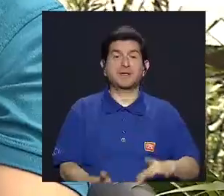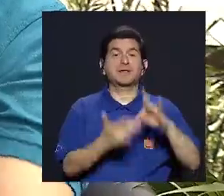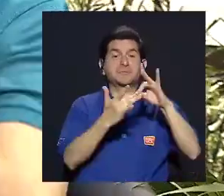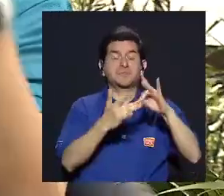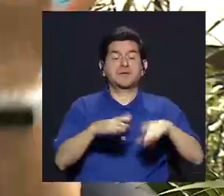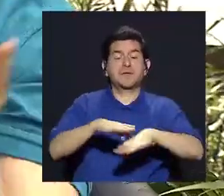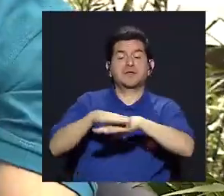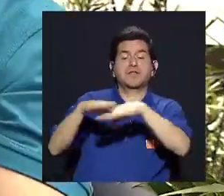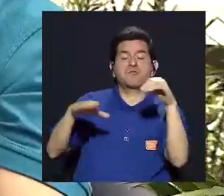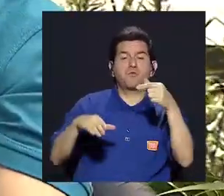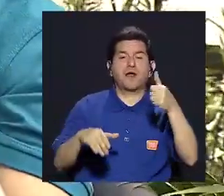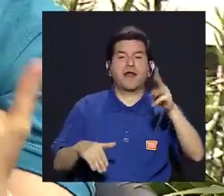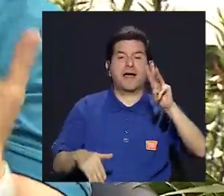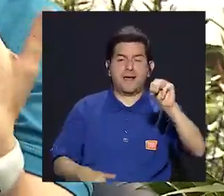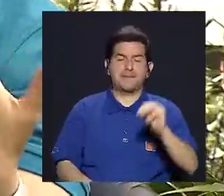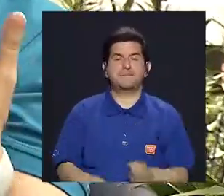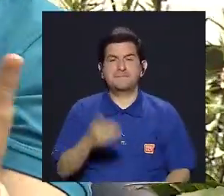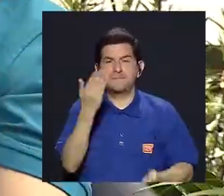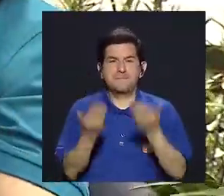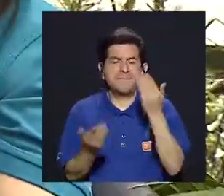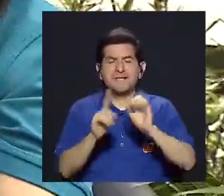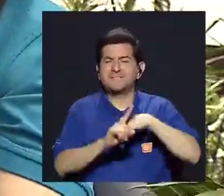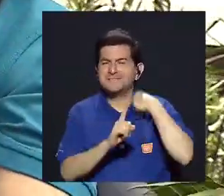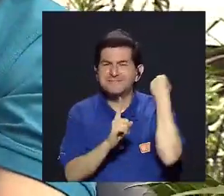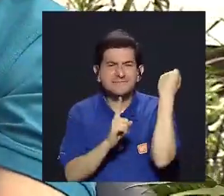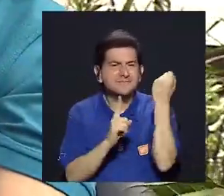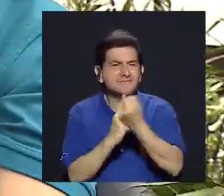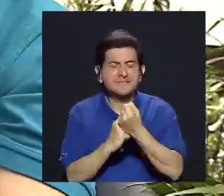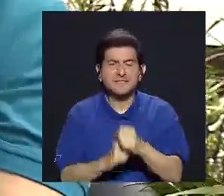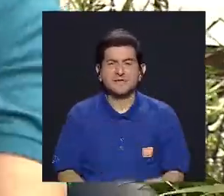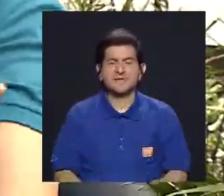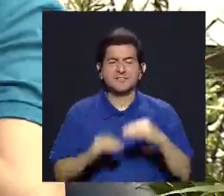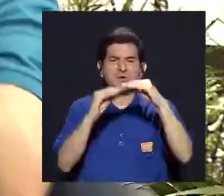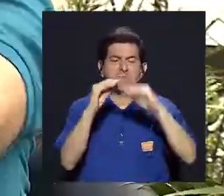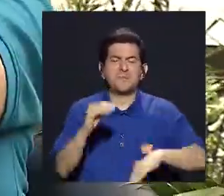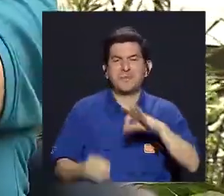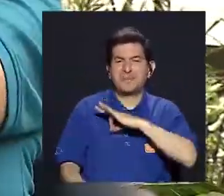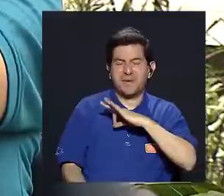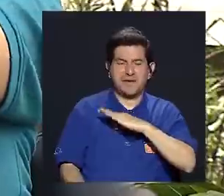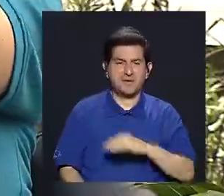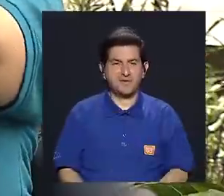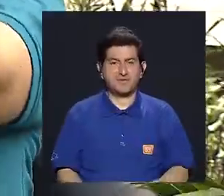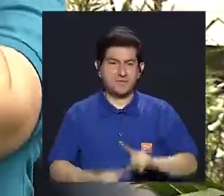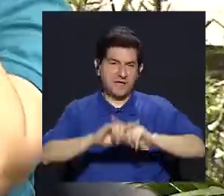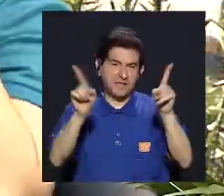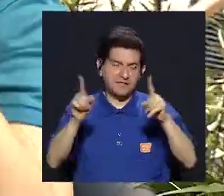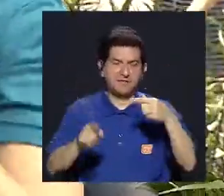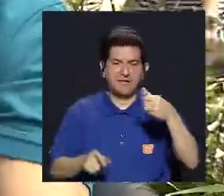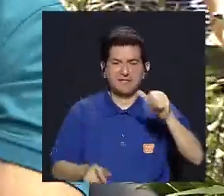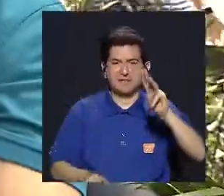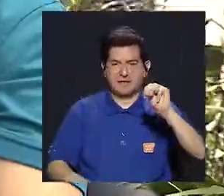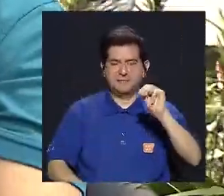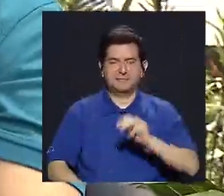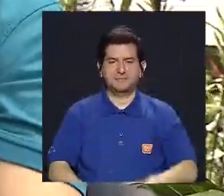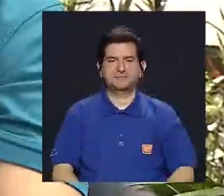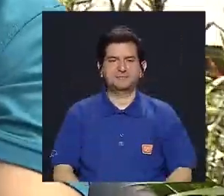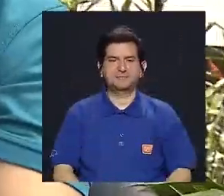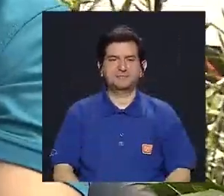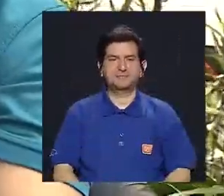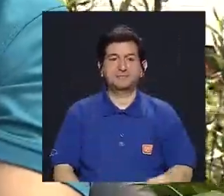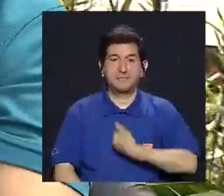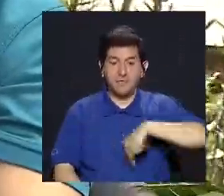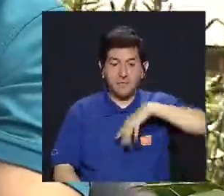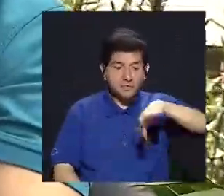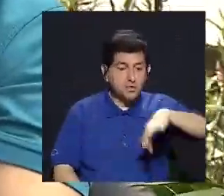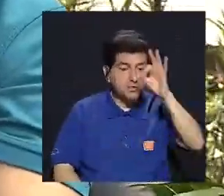cuando vamos poder el gran área metropolitana que es cuando tal vez las condiciones son menos favorables que dan área metropolitana entonces